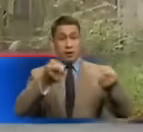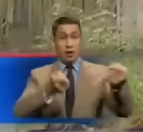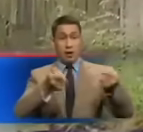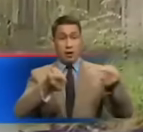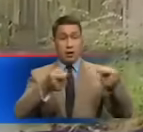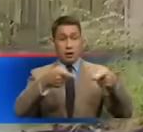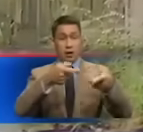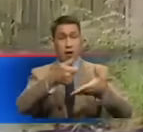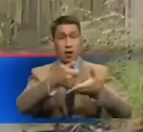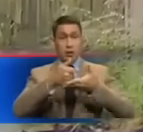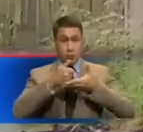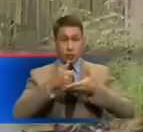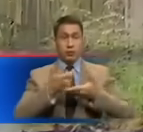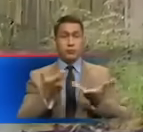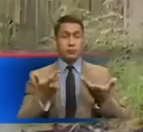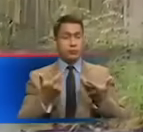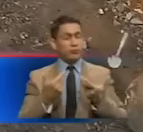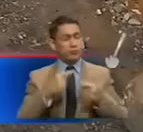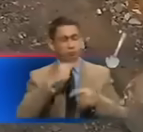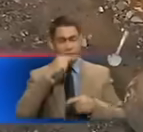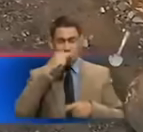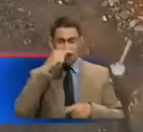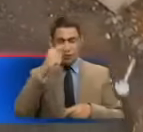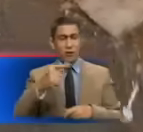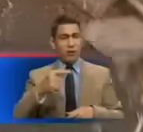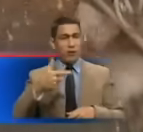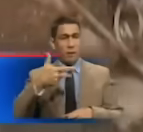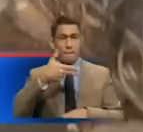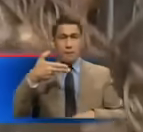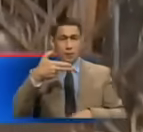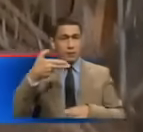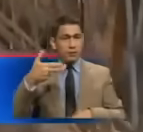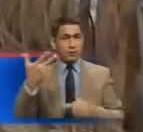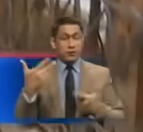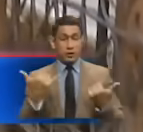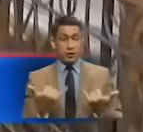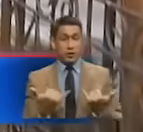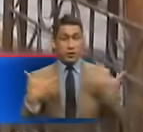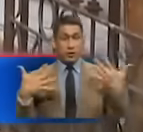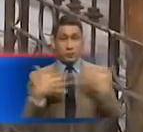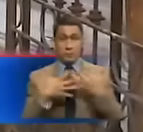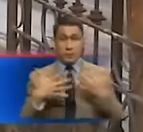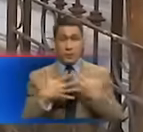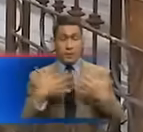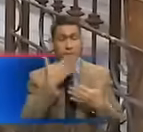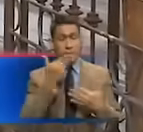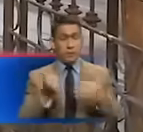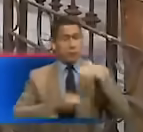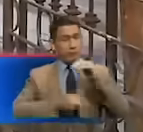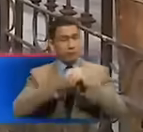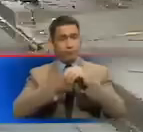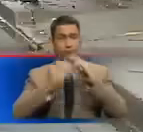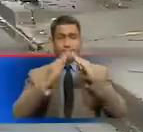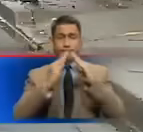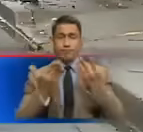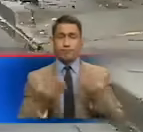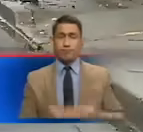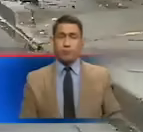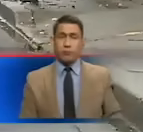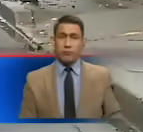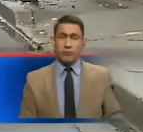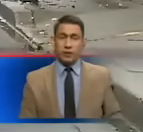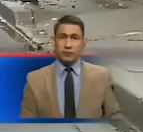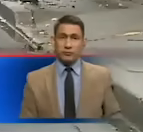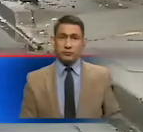aquí. Fue horrible, amigo, de verdad. Créame lo que todavía ando con el miedo, que no queríamos ni salir nosotros. ¿Al menor de edad